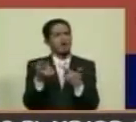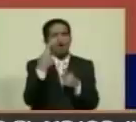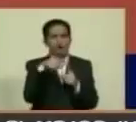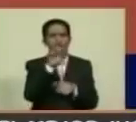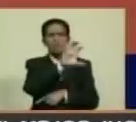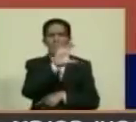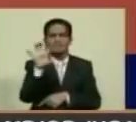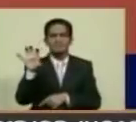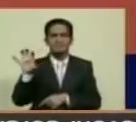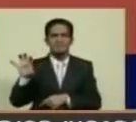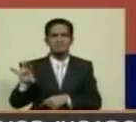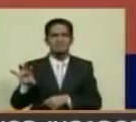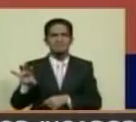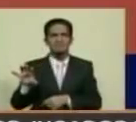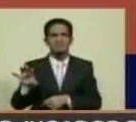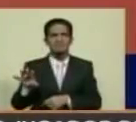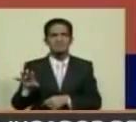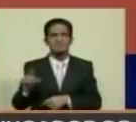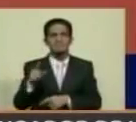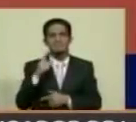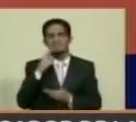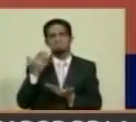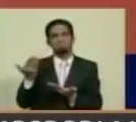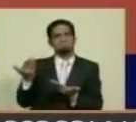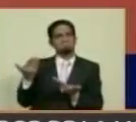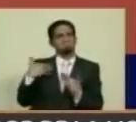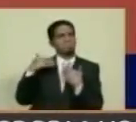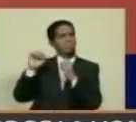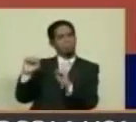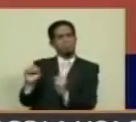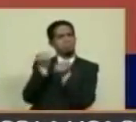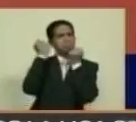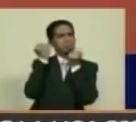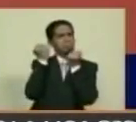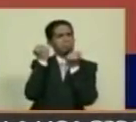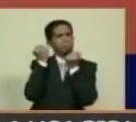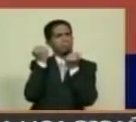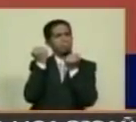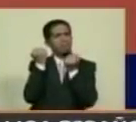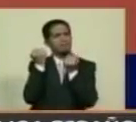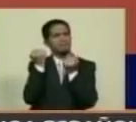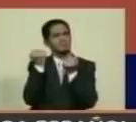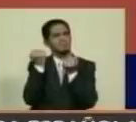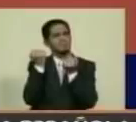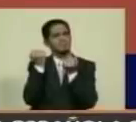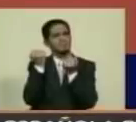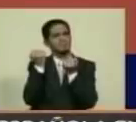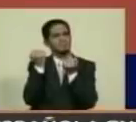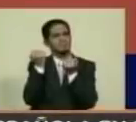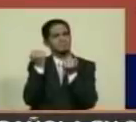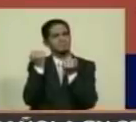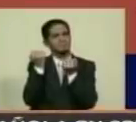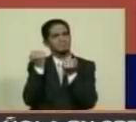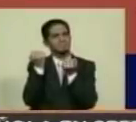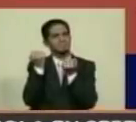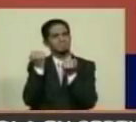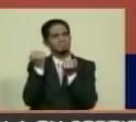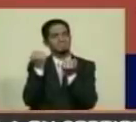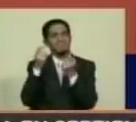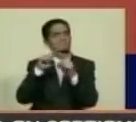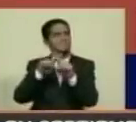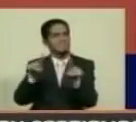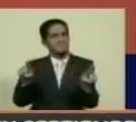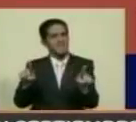países, resulta que no recibieron el mismo trato que han recibido los colombianos, los peruanos, los